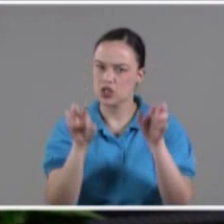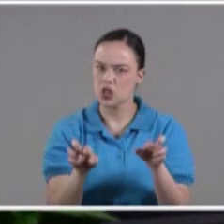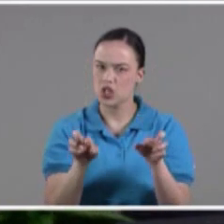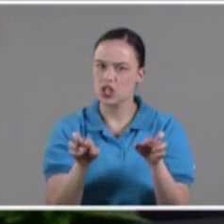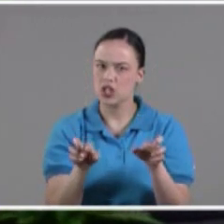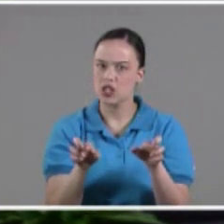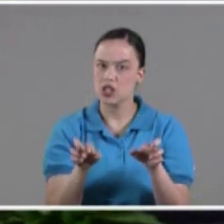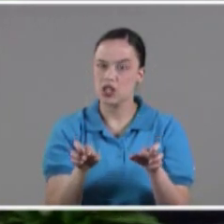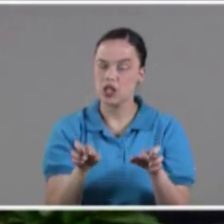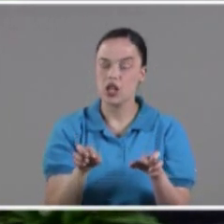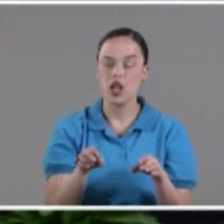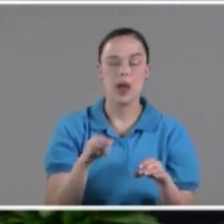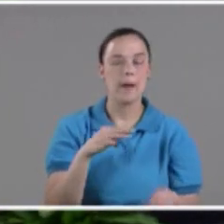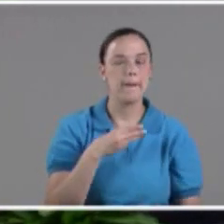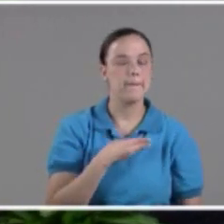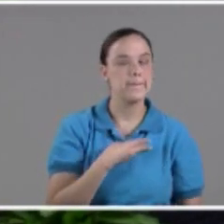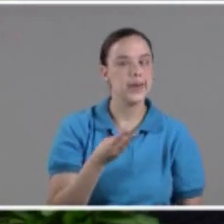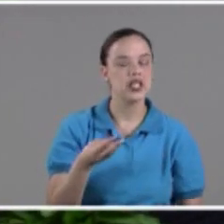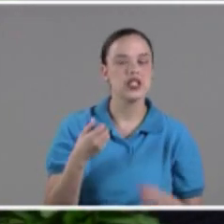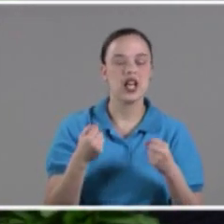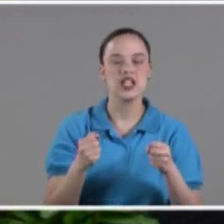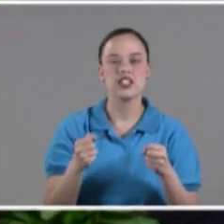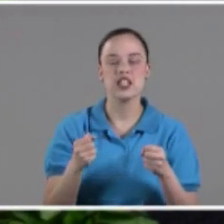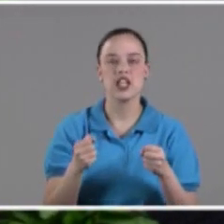él manda a hacer el censo